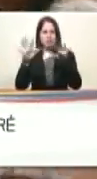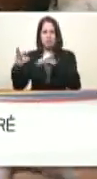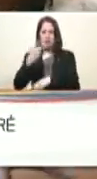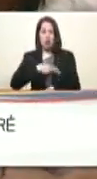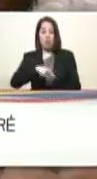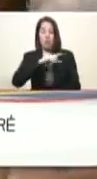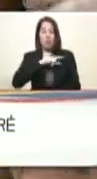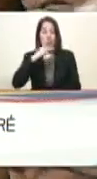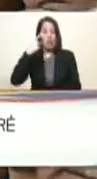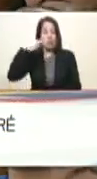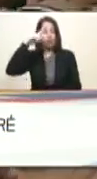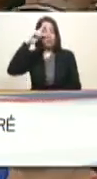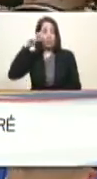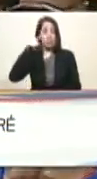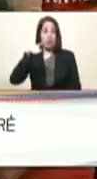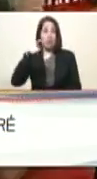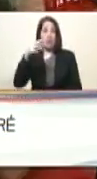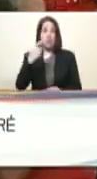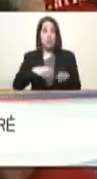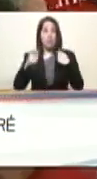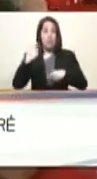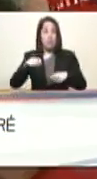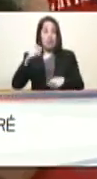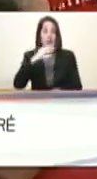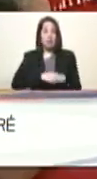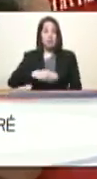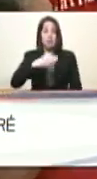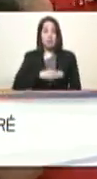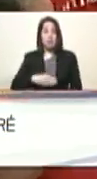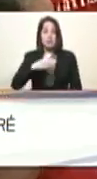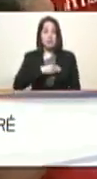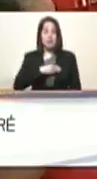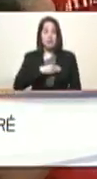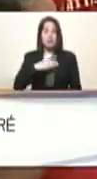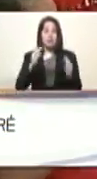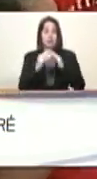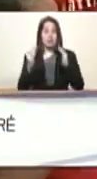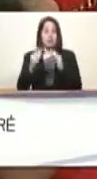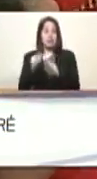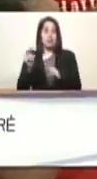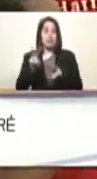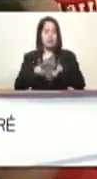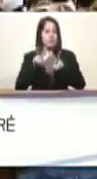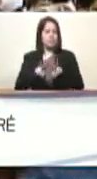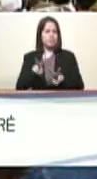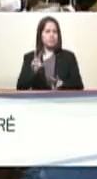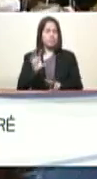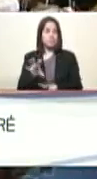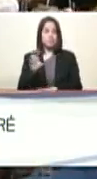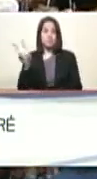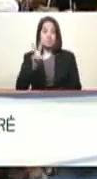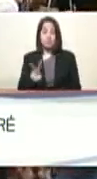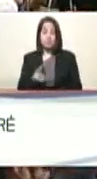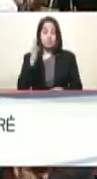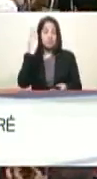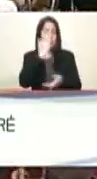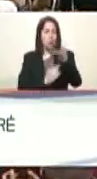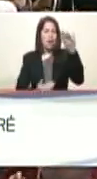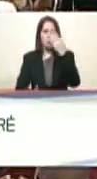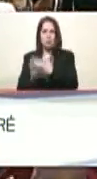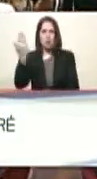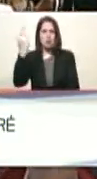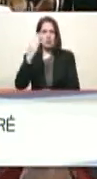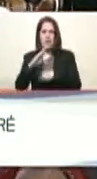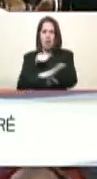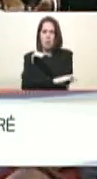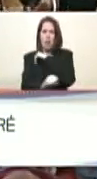vendían apartamentos de la Gran Misión Vivienda Venezuela. Se les acabó. Le cortamos las manos a los bandidos, pues.